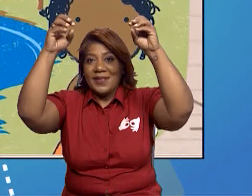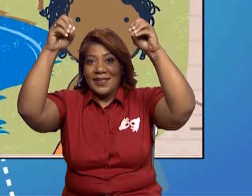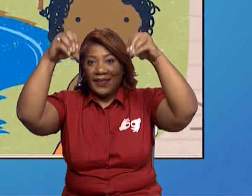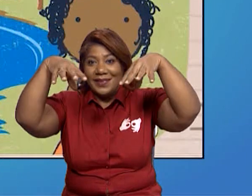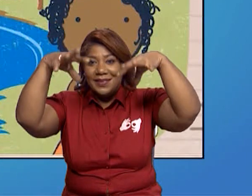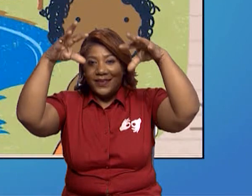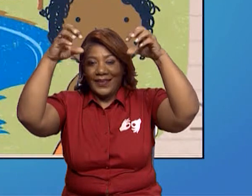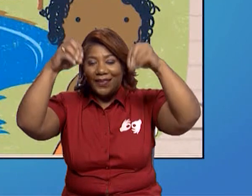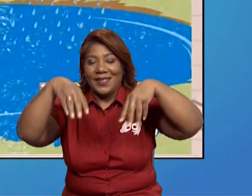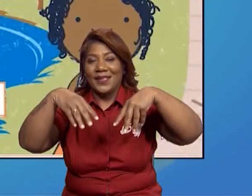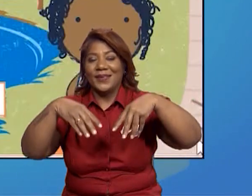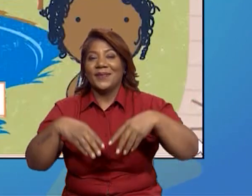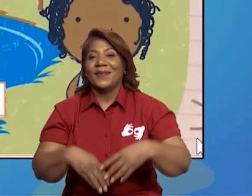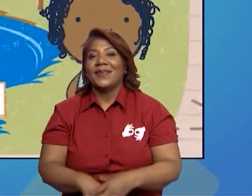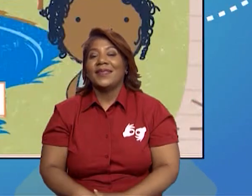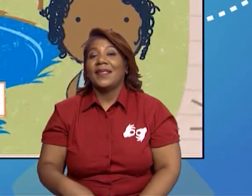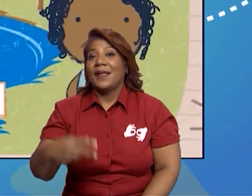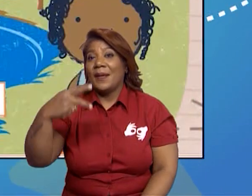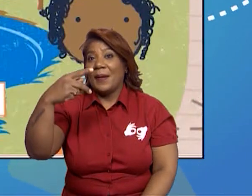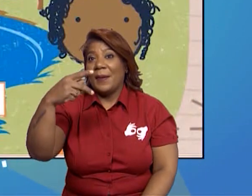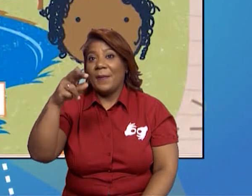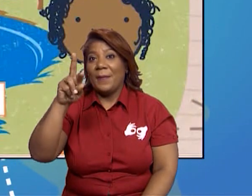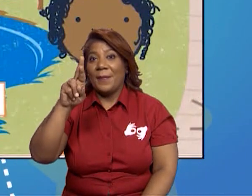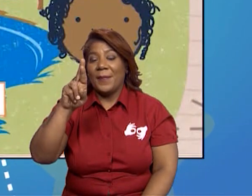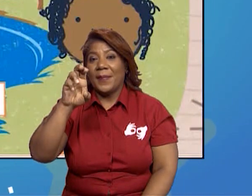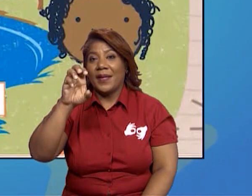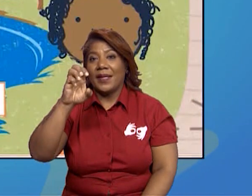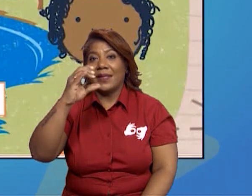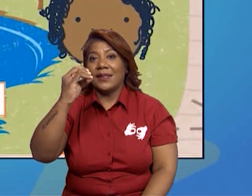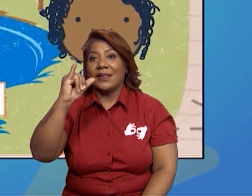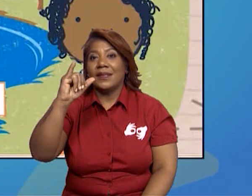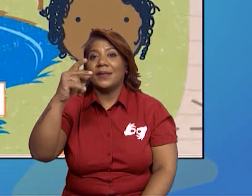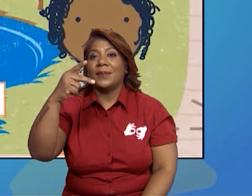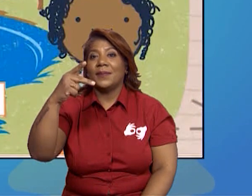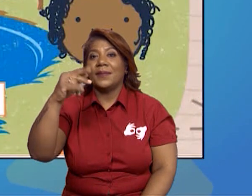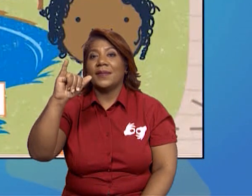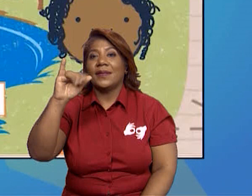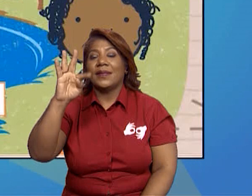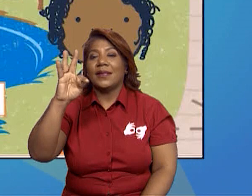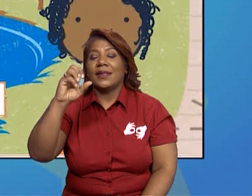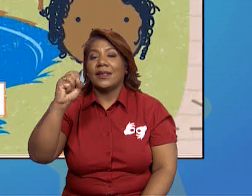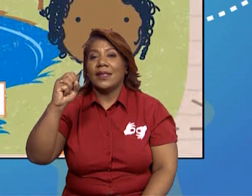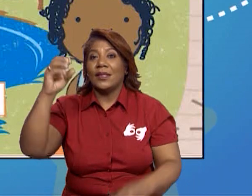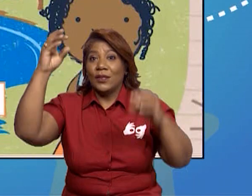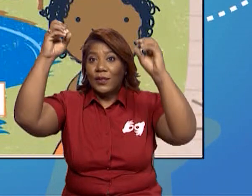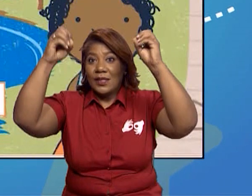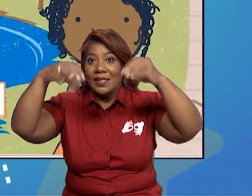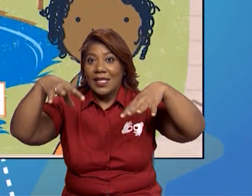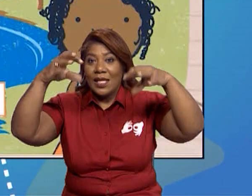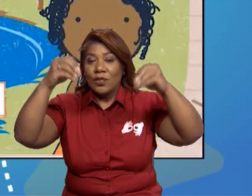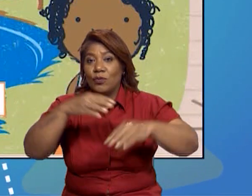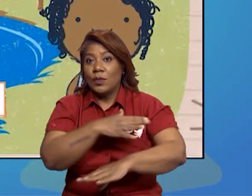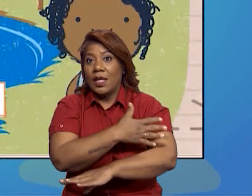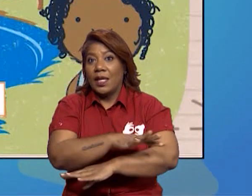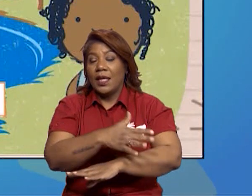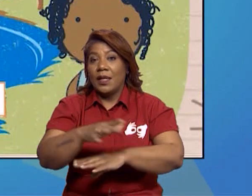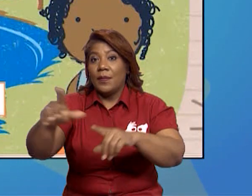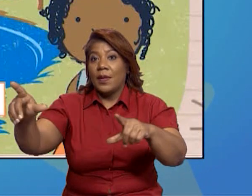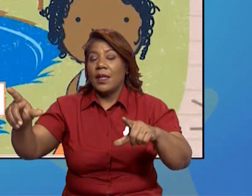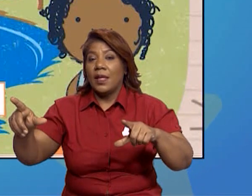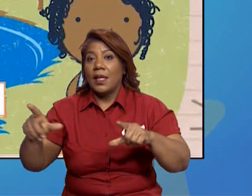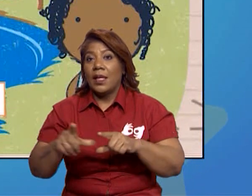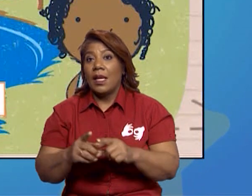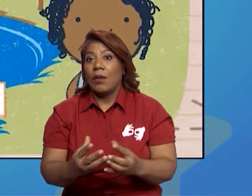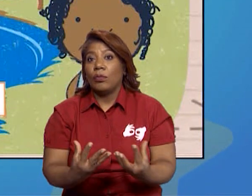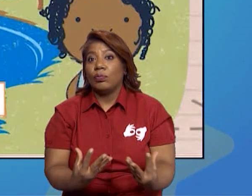llama precipitación. El agua de la lluvia cae en los ríos, lagos, océanos y en la superficie de la tierra. Se infiltra en el